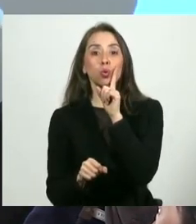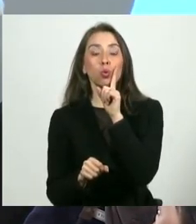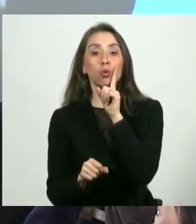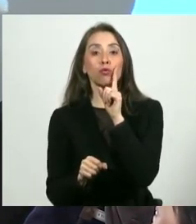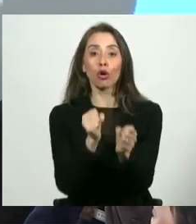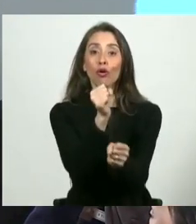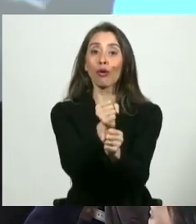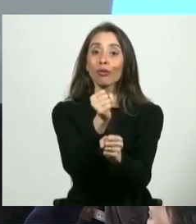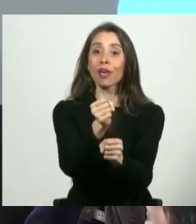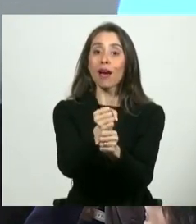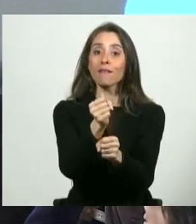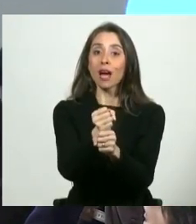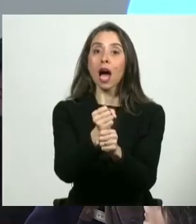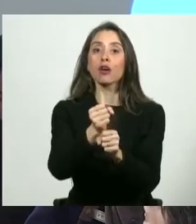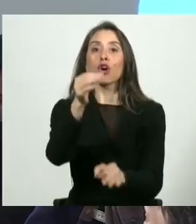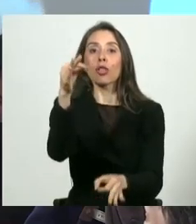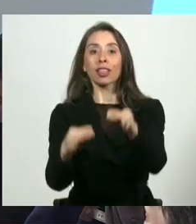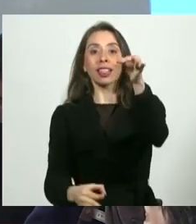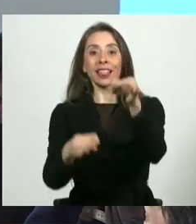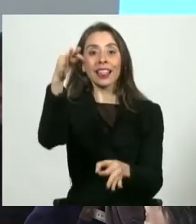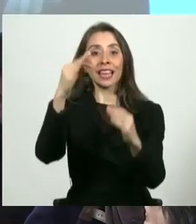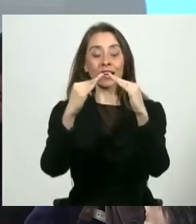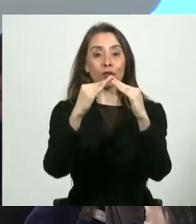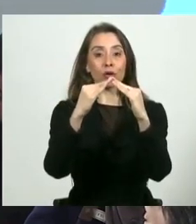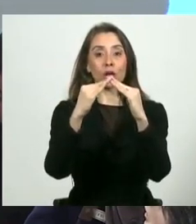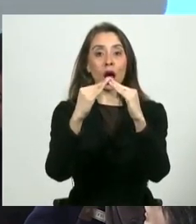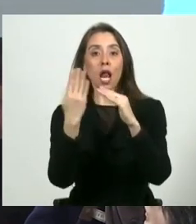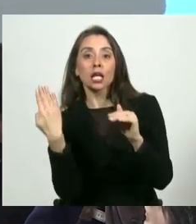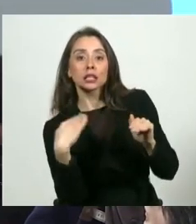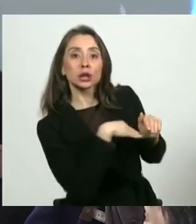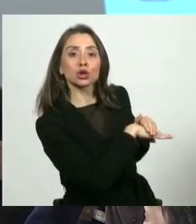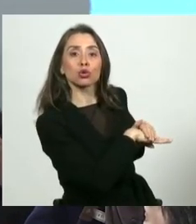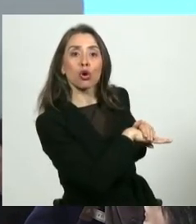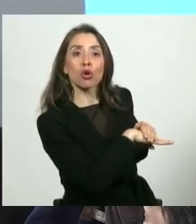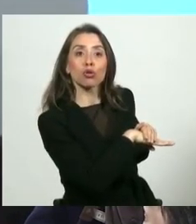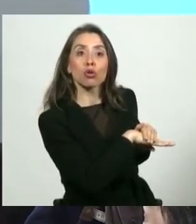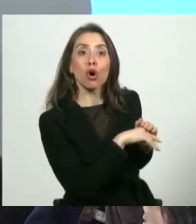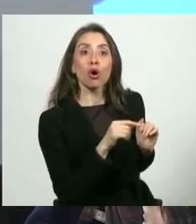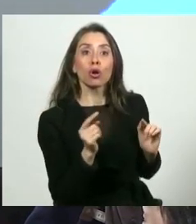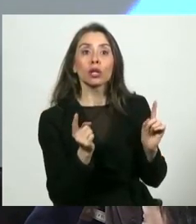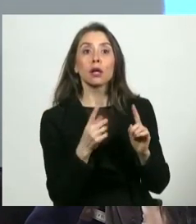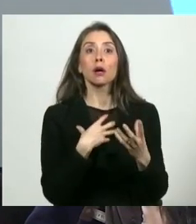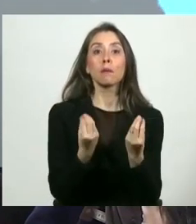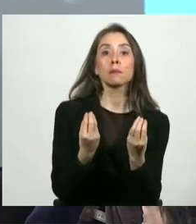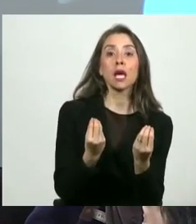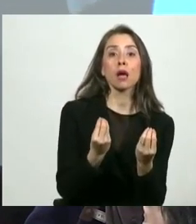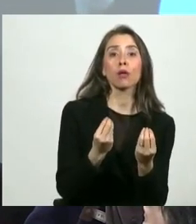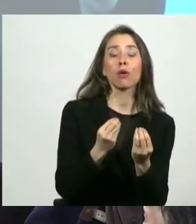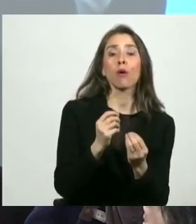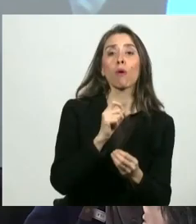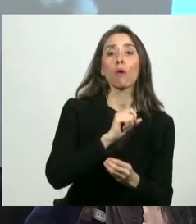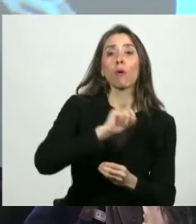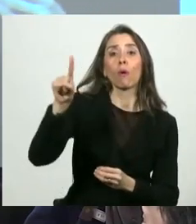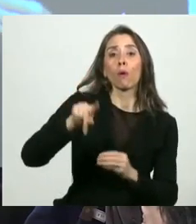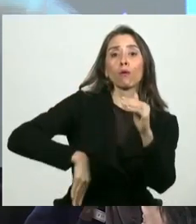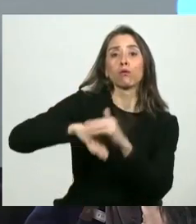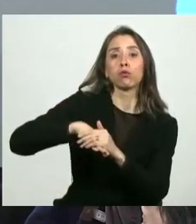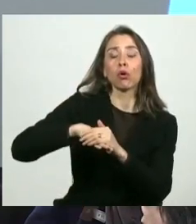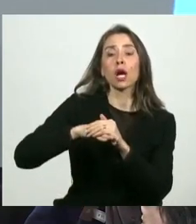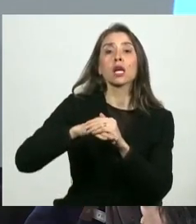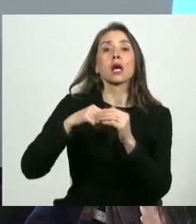estaba trabajando en un tribunal y se tuvo que esconder porque o si no tenía miedo a que lo echaran. Y sufrió